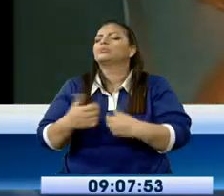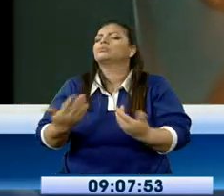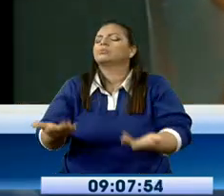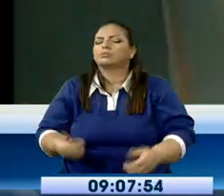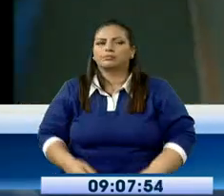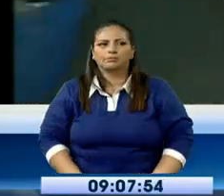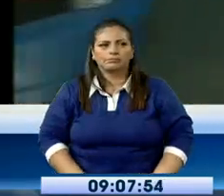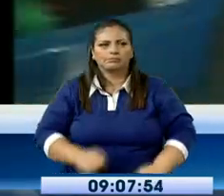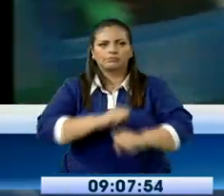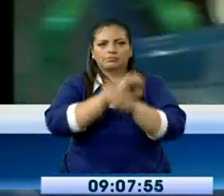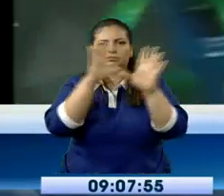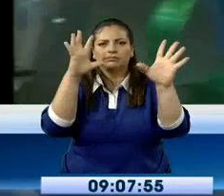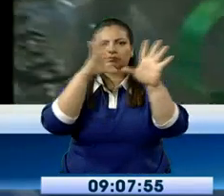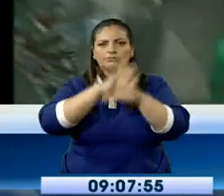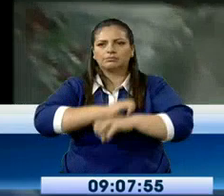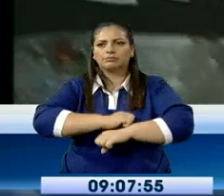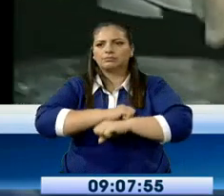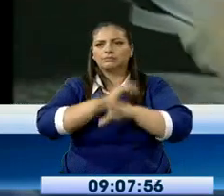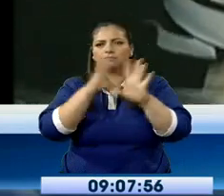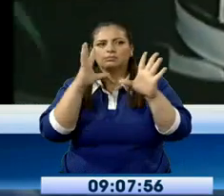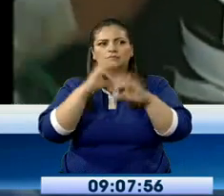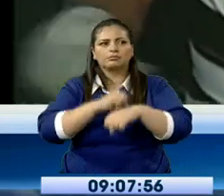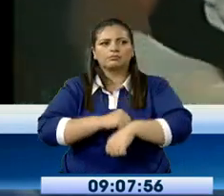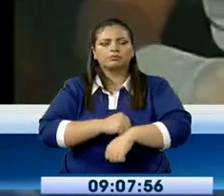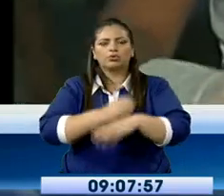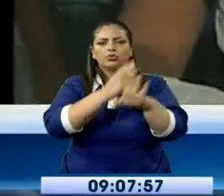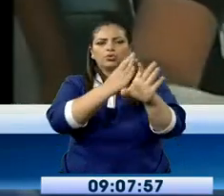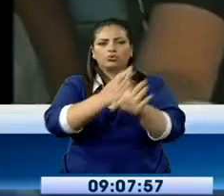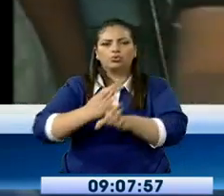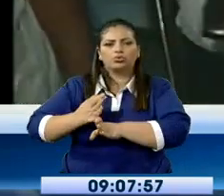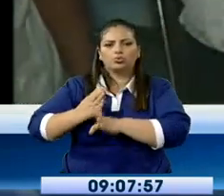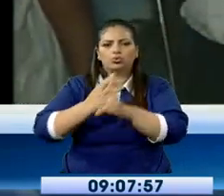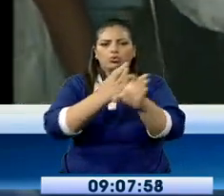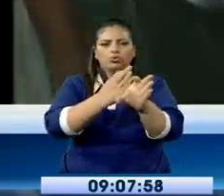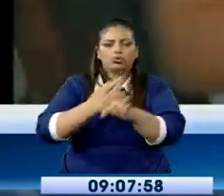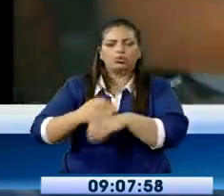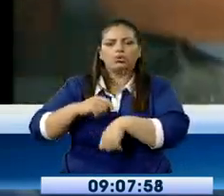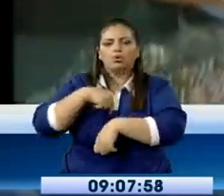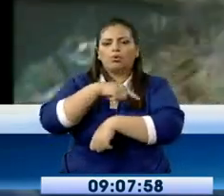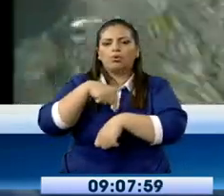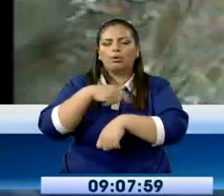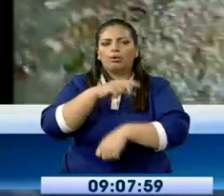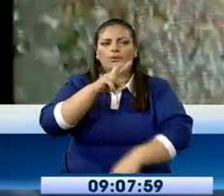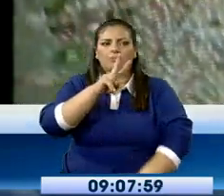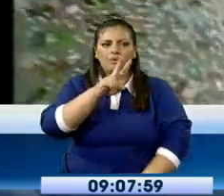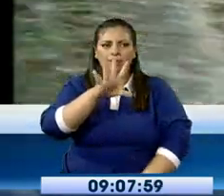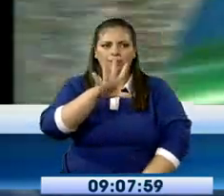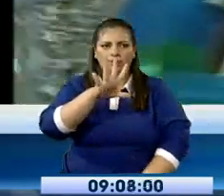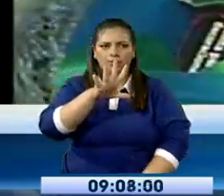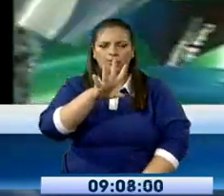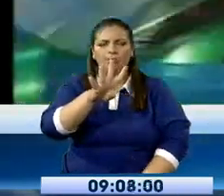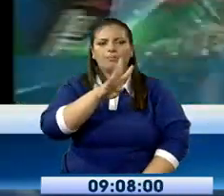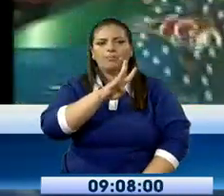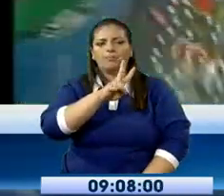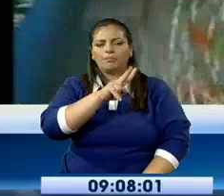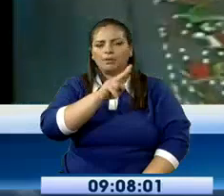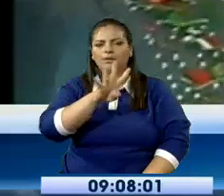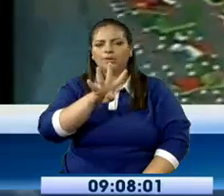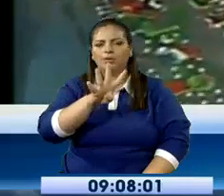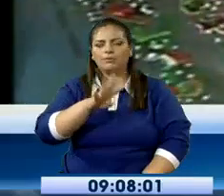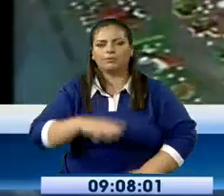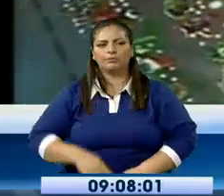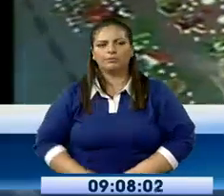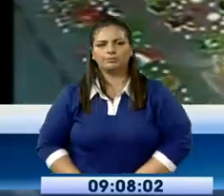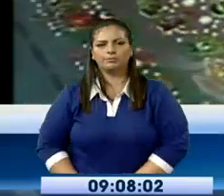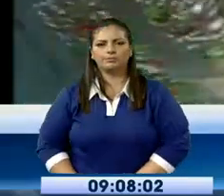las 24 horas. Estamos dividiendo turnos de... tres turnos, pues. 24 horas en la elaboración. Es que este mes es uno de